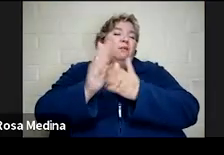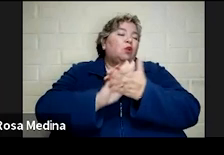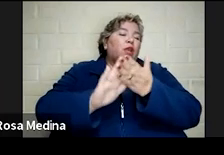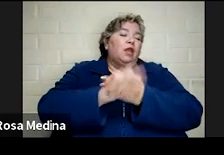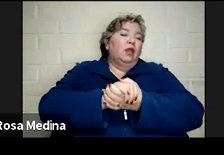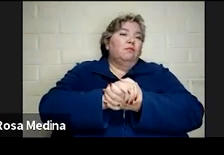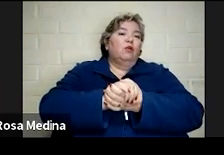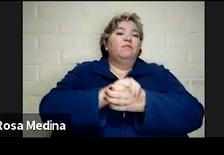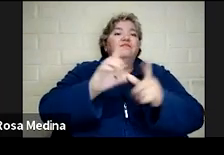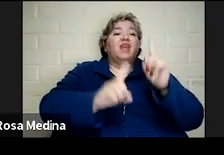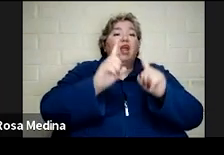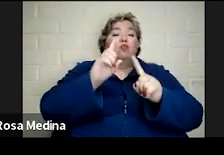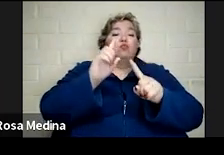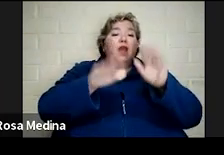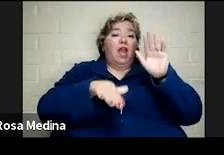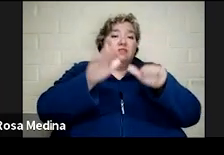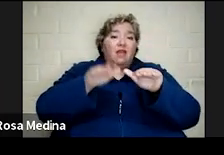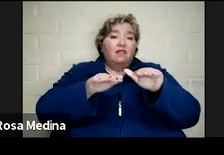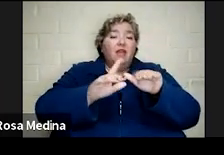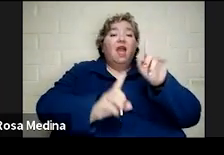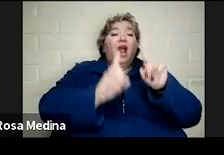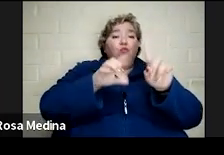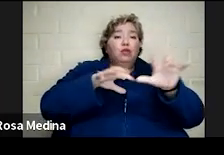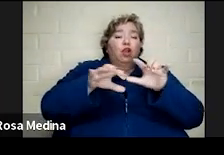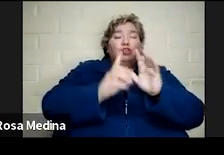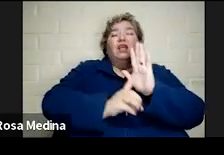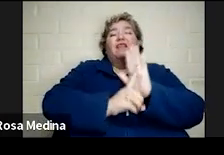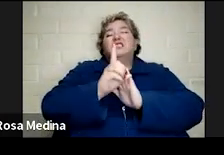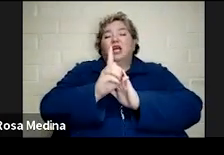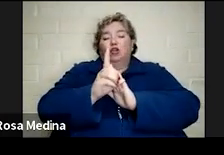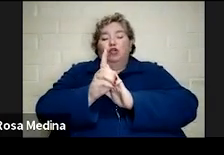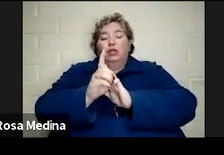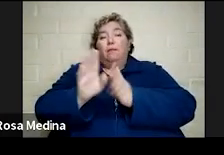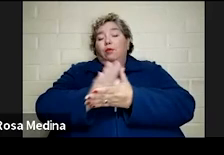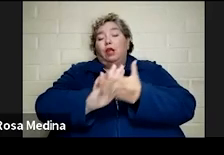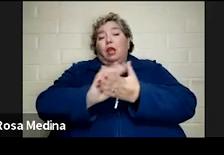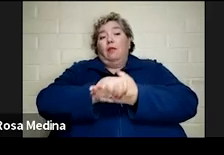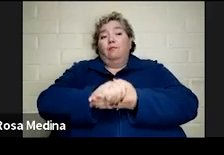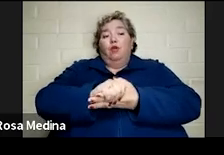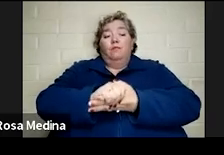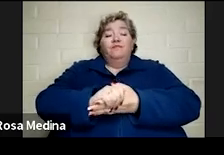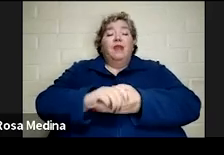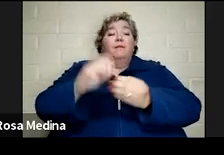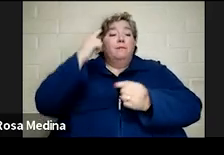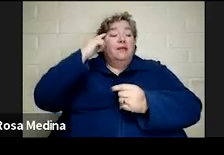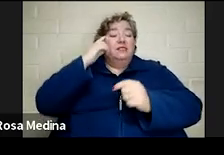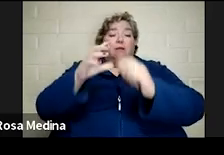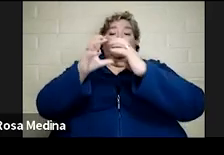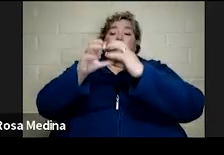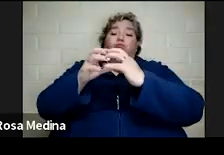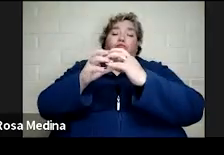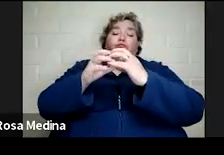ciertas edades hay distintas áreas que se van desarrollando más. Por ejemplo, si pensamos en los lóbulos del cerebro, el lóbulo